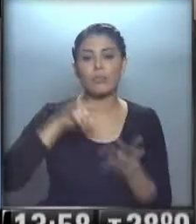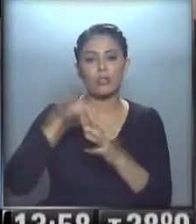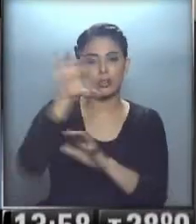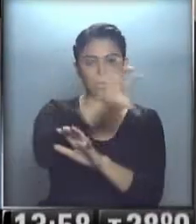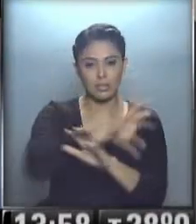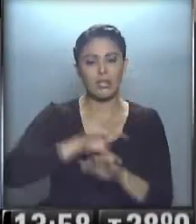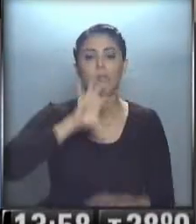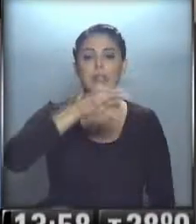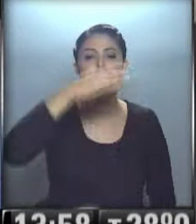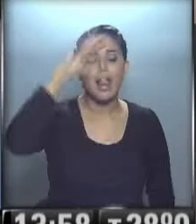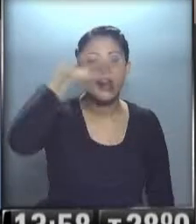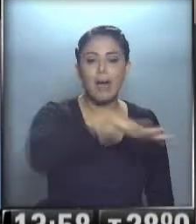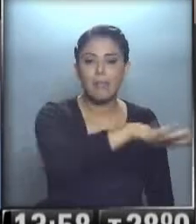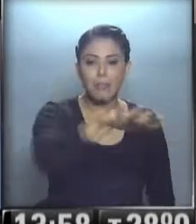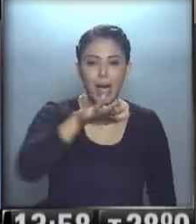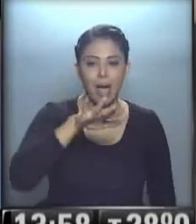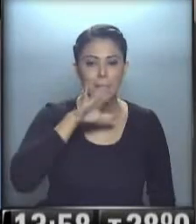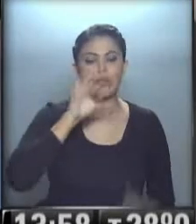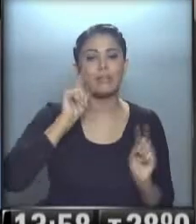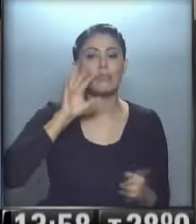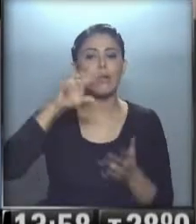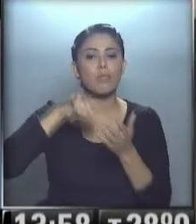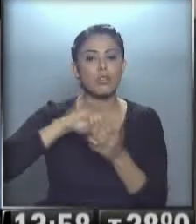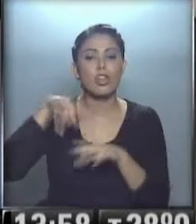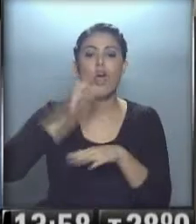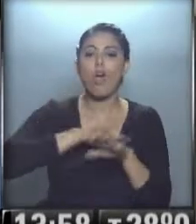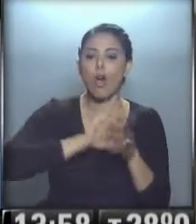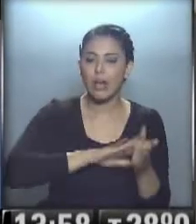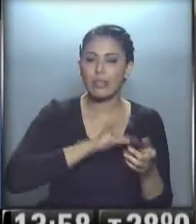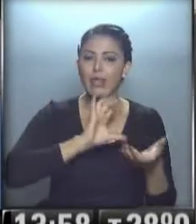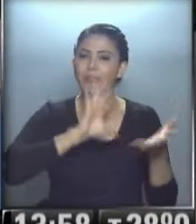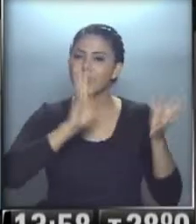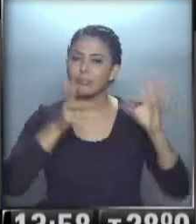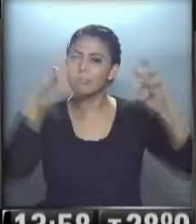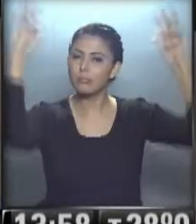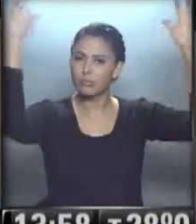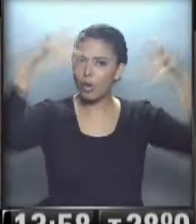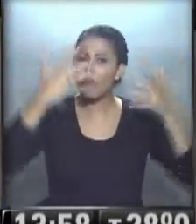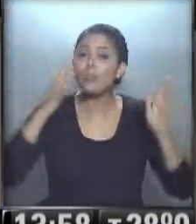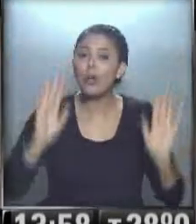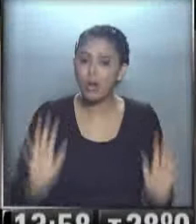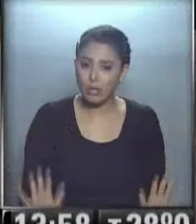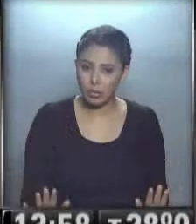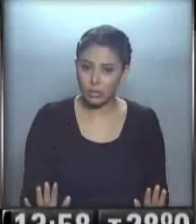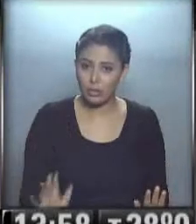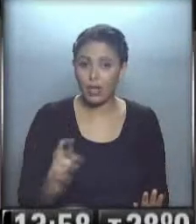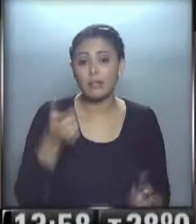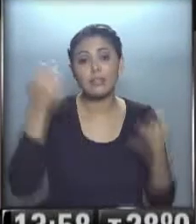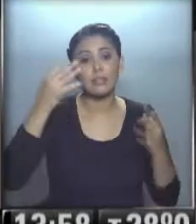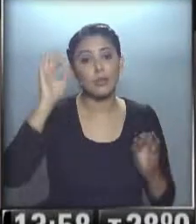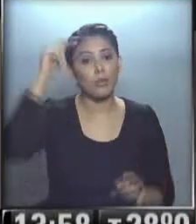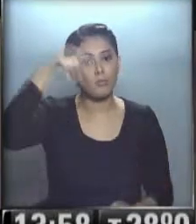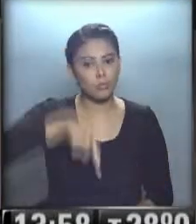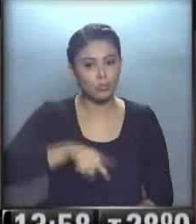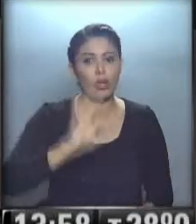La Pampa, ya al oeste de la provincia de Buenos Aires, tiempo inestable, algún fenómeno muy aisladito, es altamente